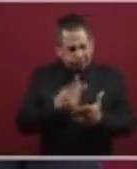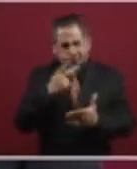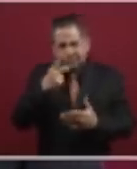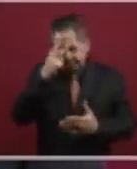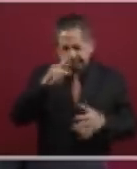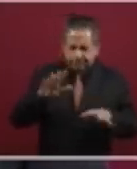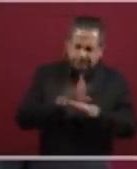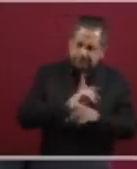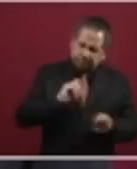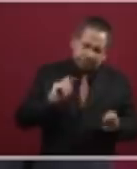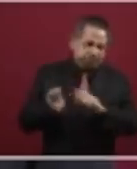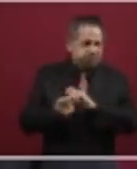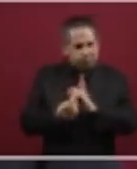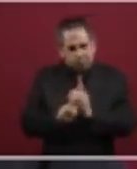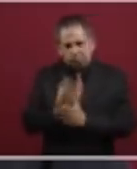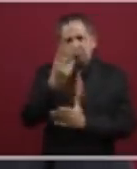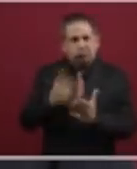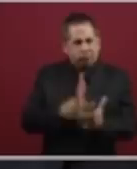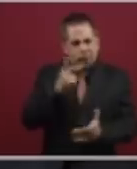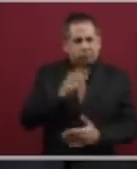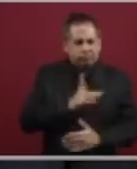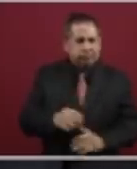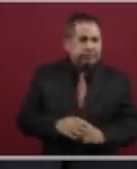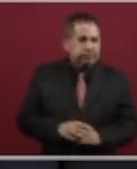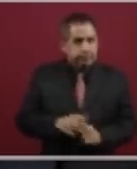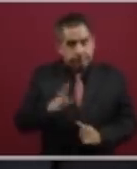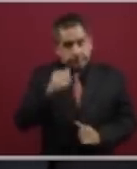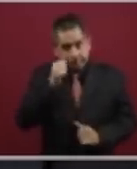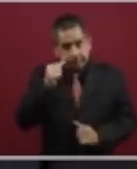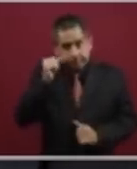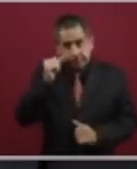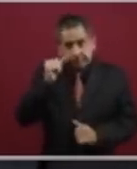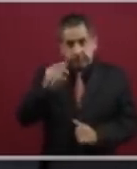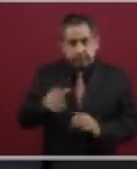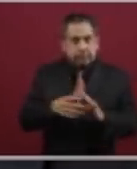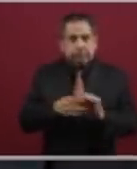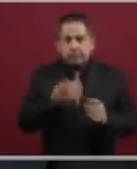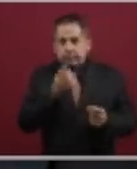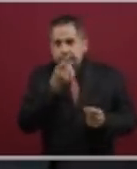México. Ayer di dos datos,